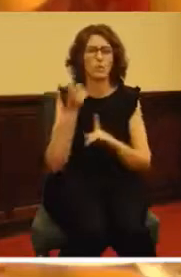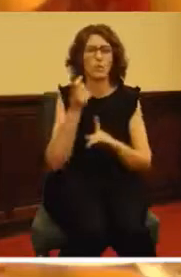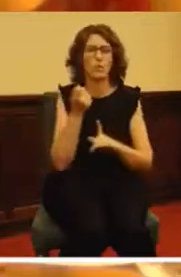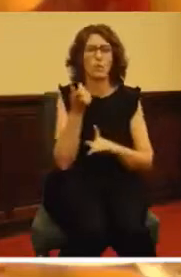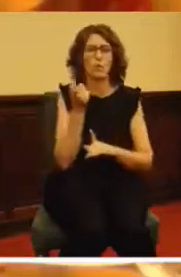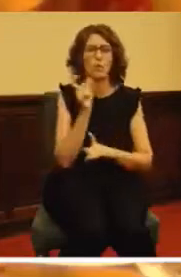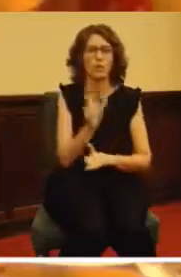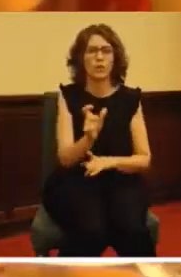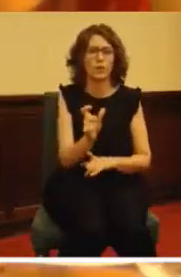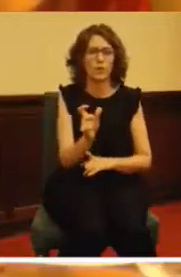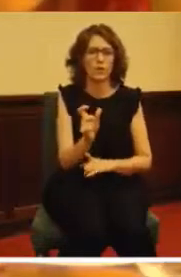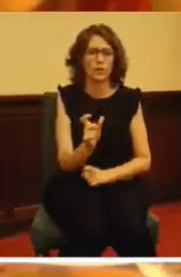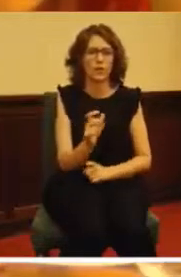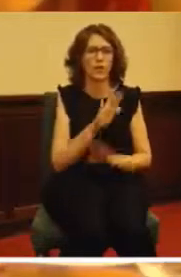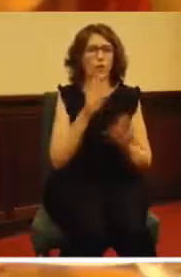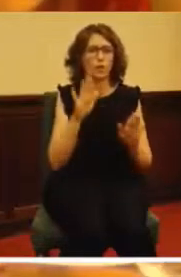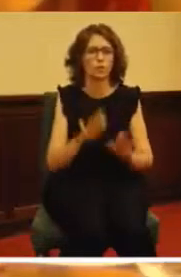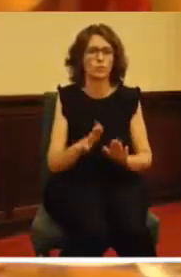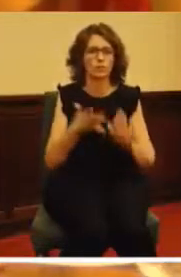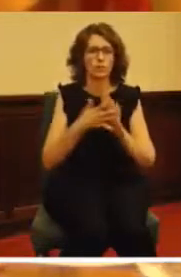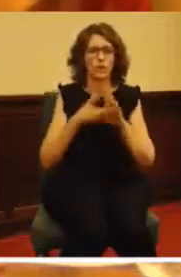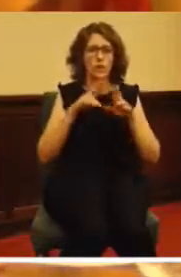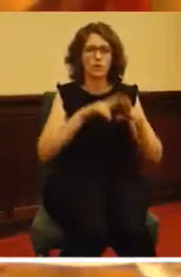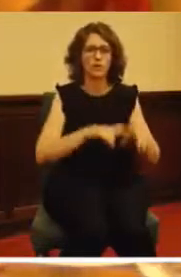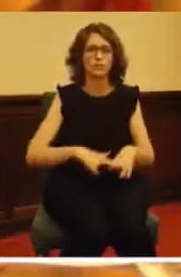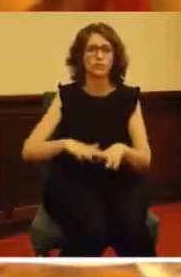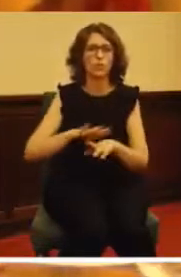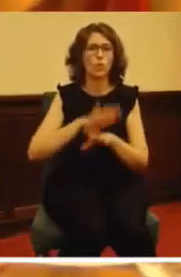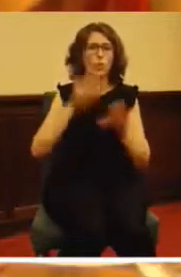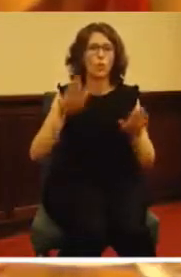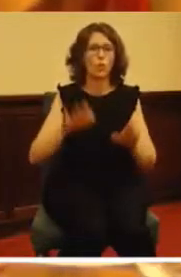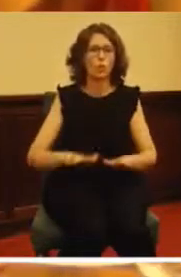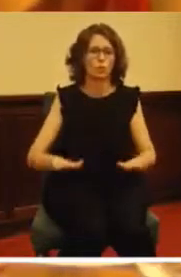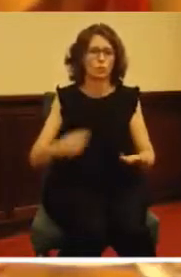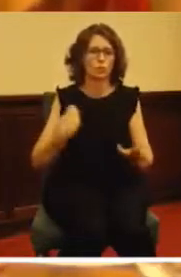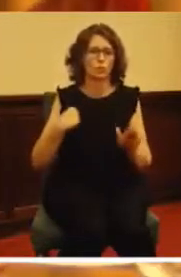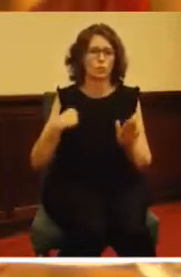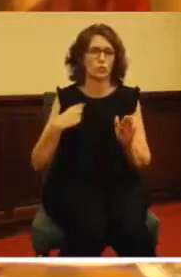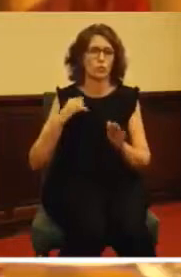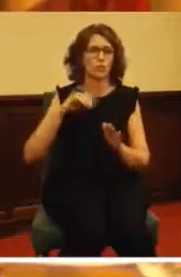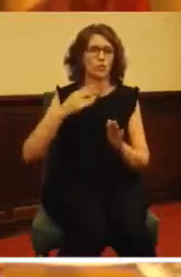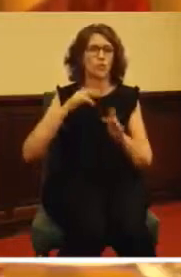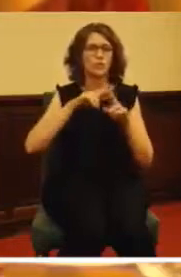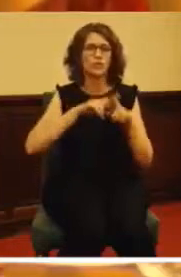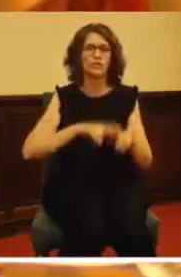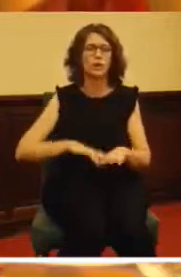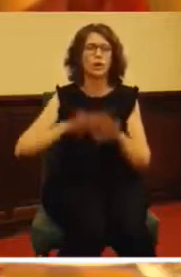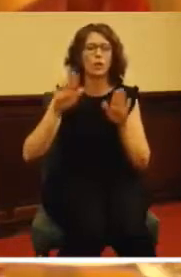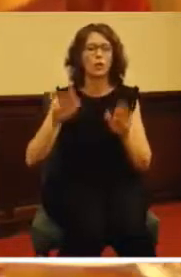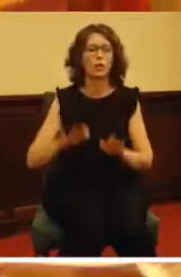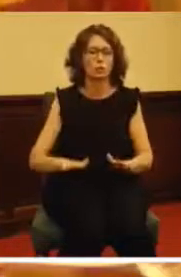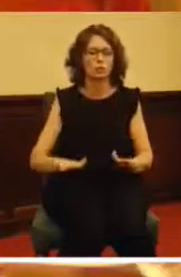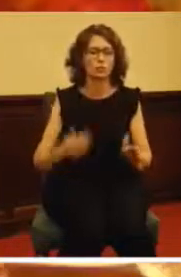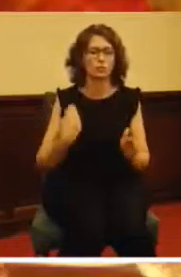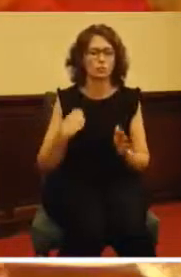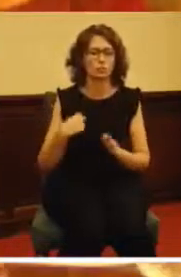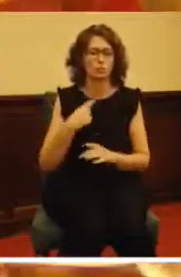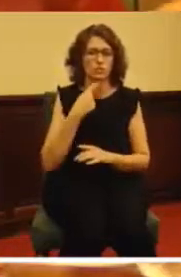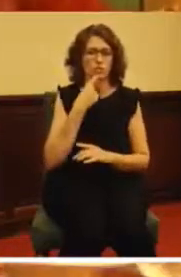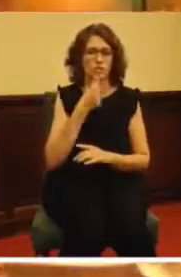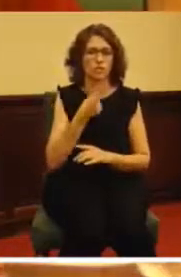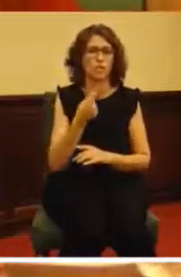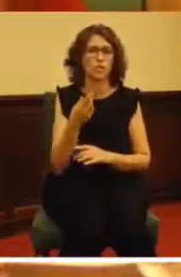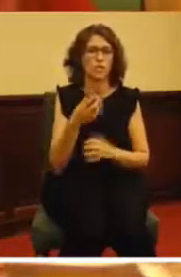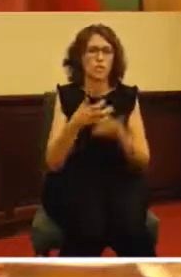de valores? Es decir, ¿cuándo se revisó en Móstoles el valor catastral de los inmuebles? Pues como dice muy bien el texto